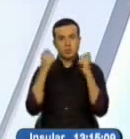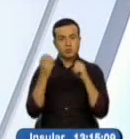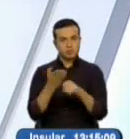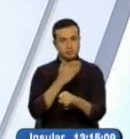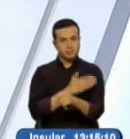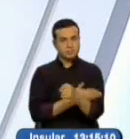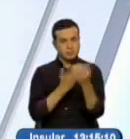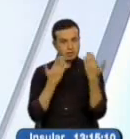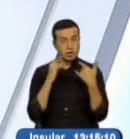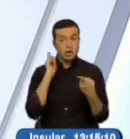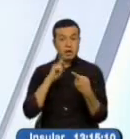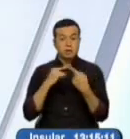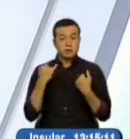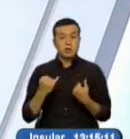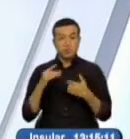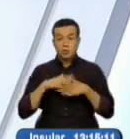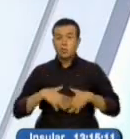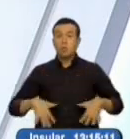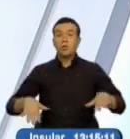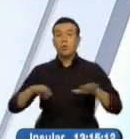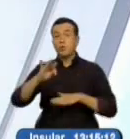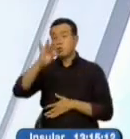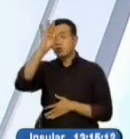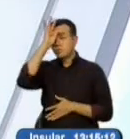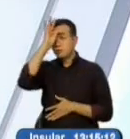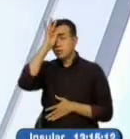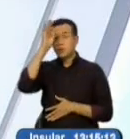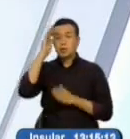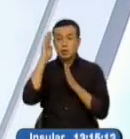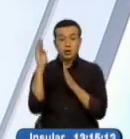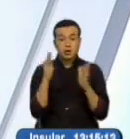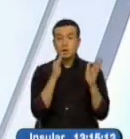pasado. Hasta este momento el complejo hospitalario ha